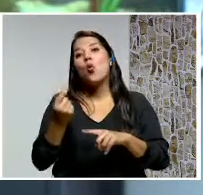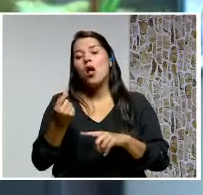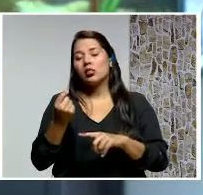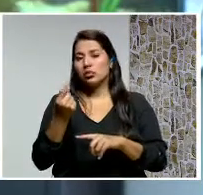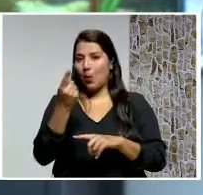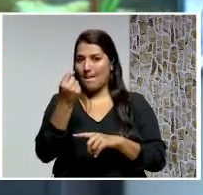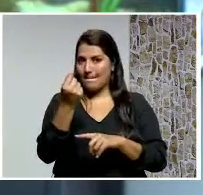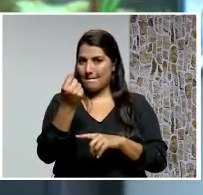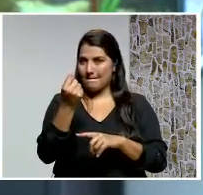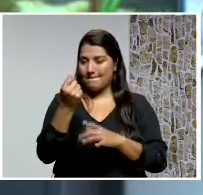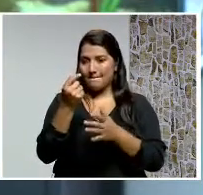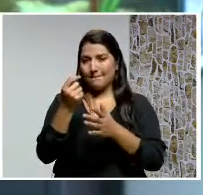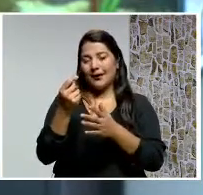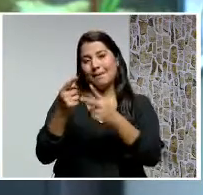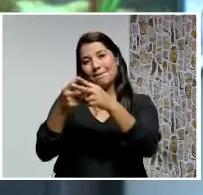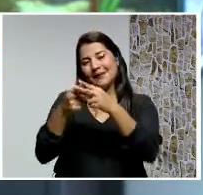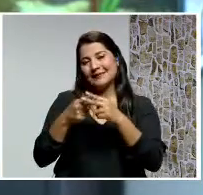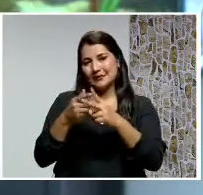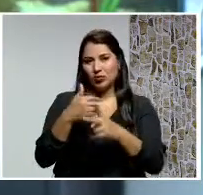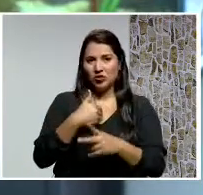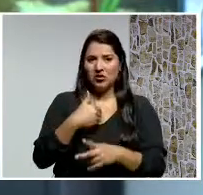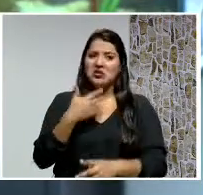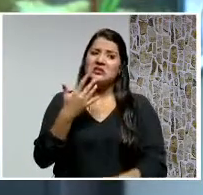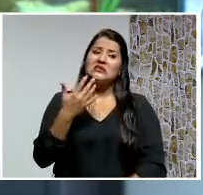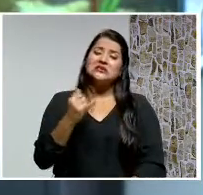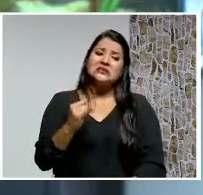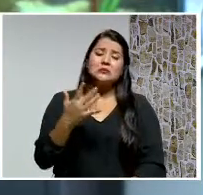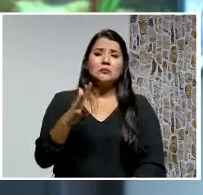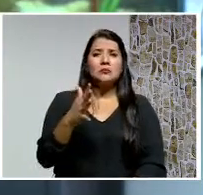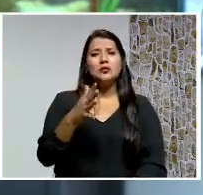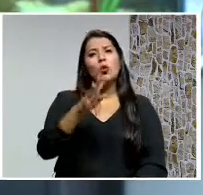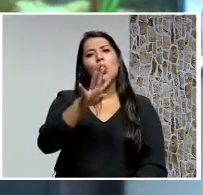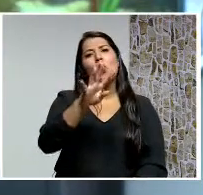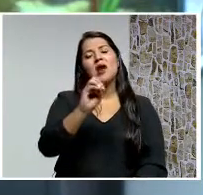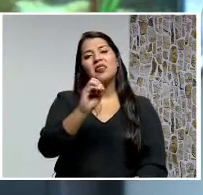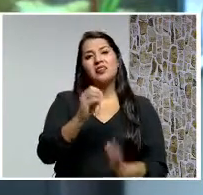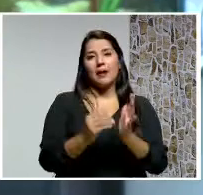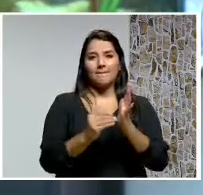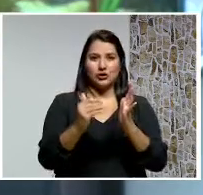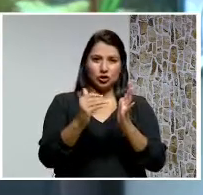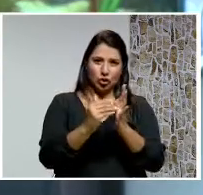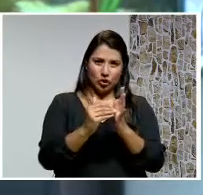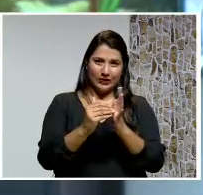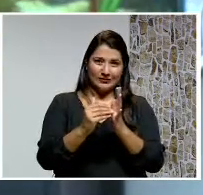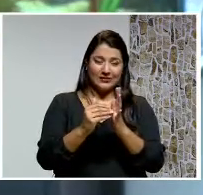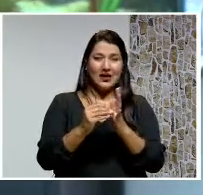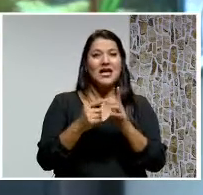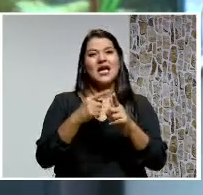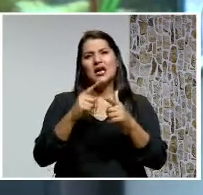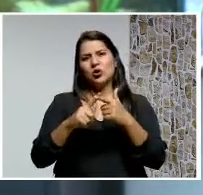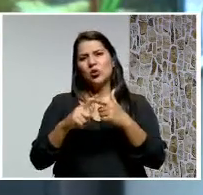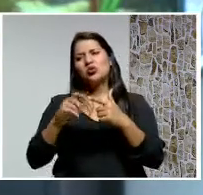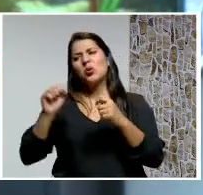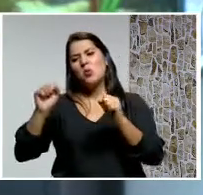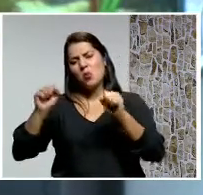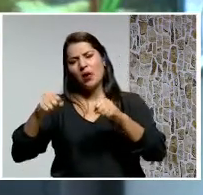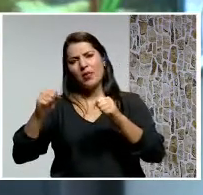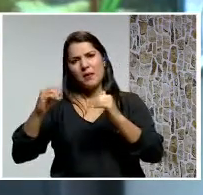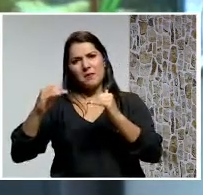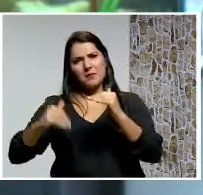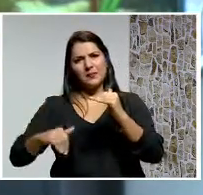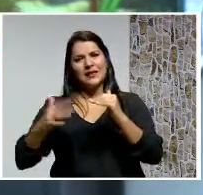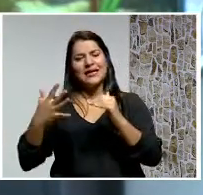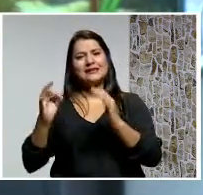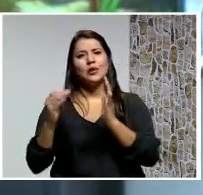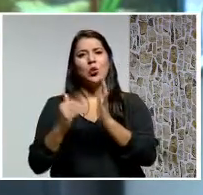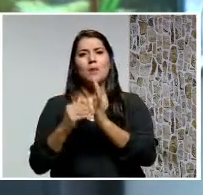mencionaba. Si la deuda es de alrededor de 40 millones, la reducción en la cuota puede ser de cerca de 19 mil colones. Si la deuda